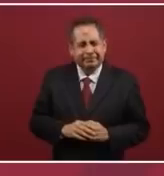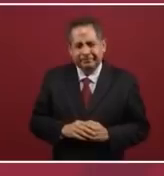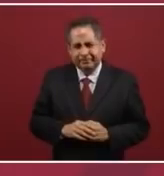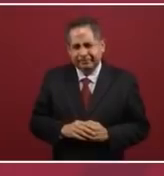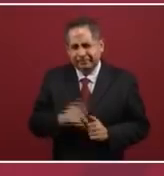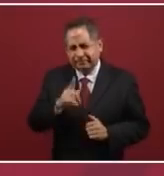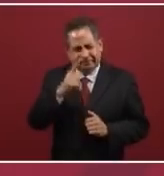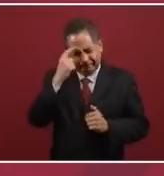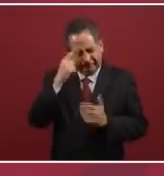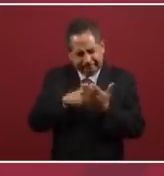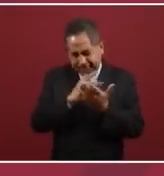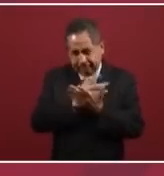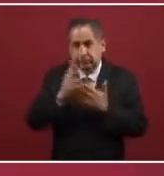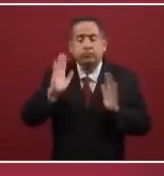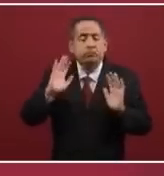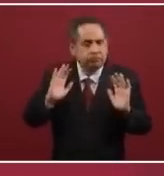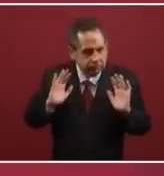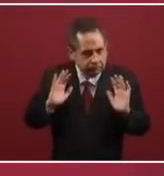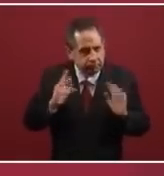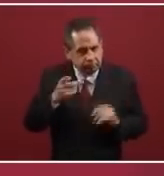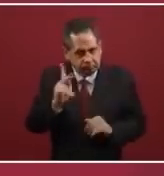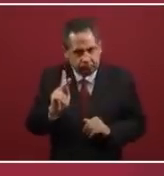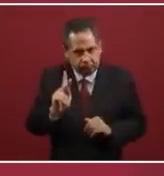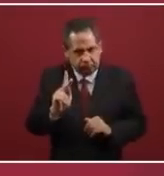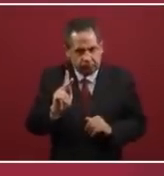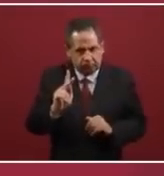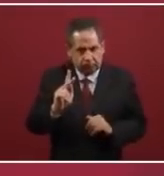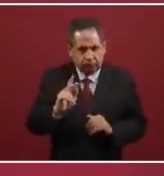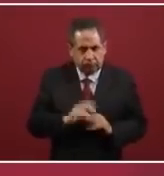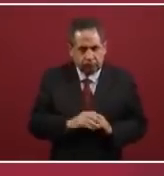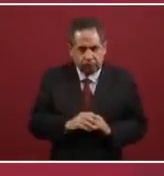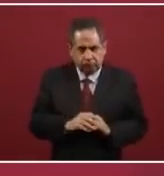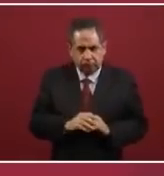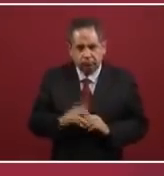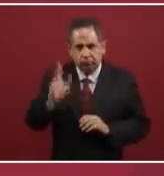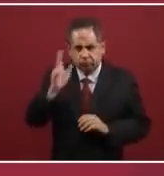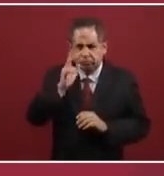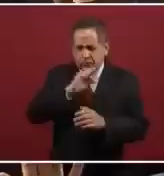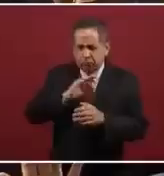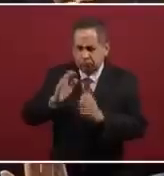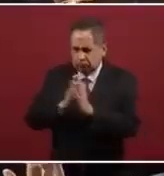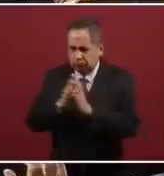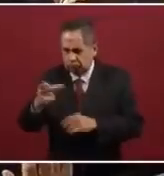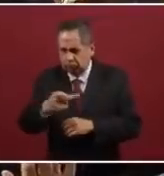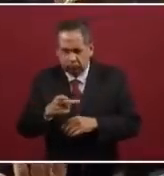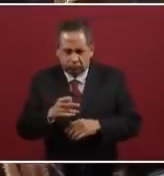de cajeras pero puede también verificarlo